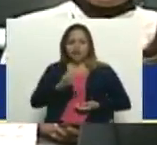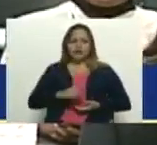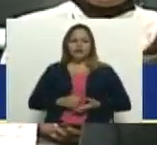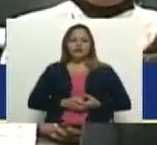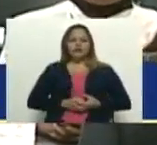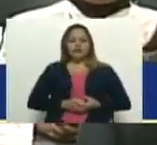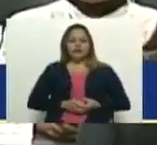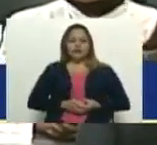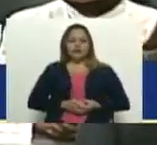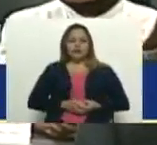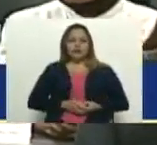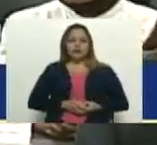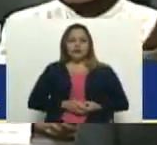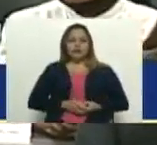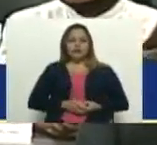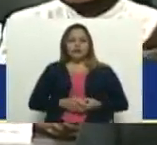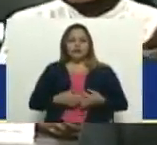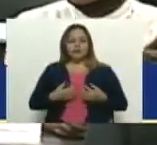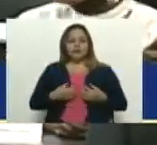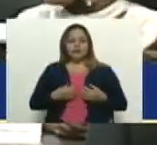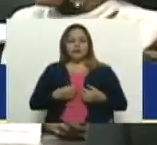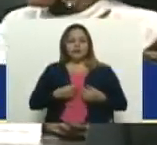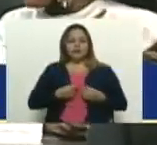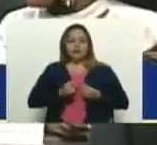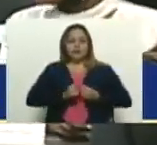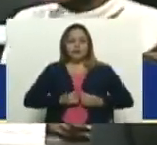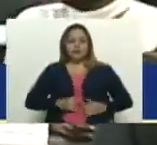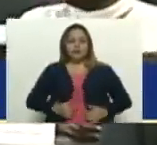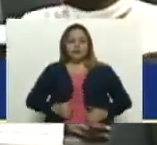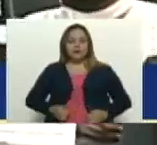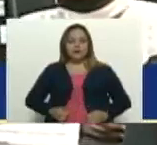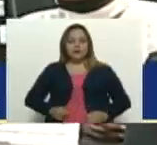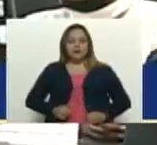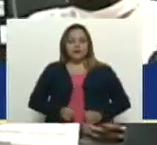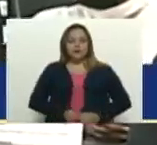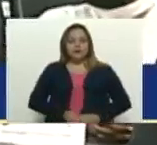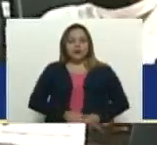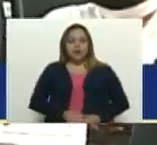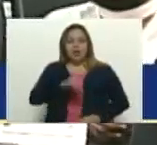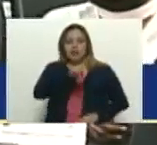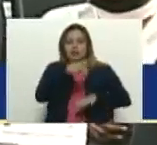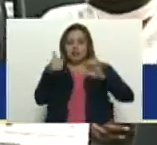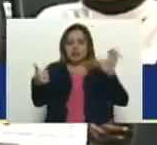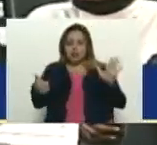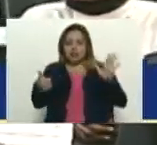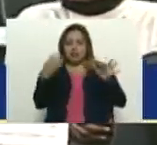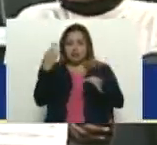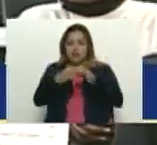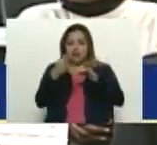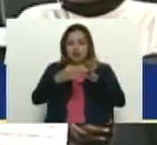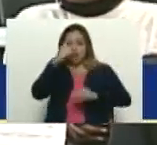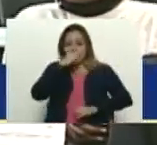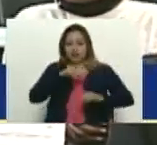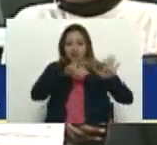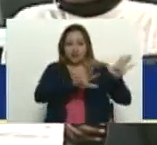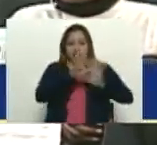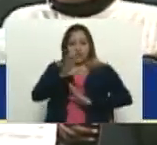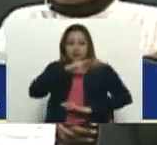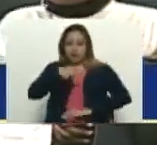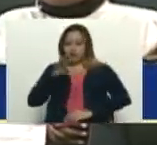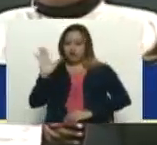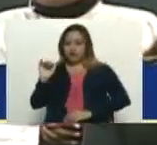Y el 16 de septiembre del 85 estábamos despidiendo a